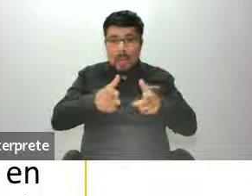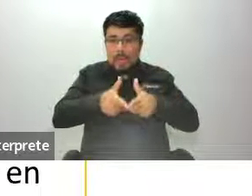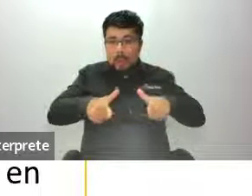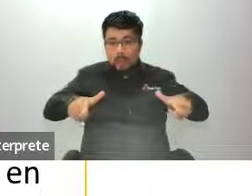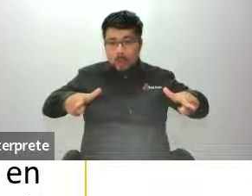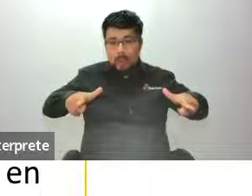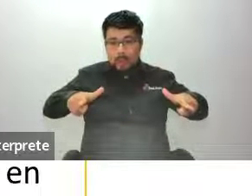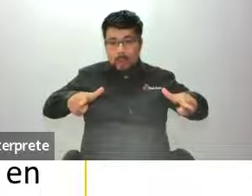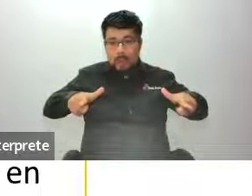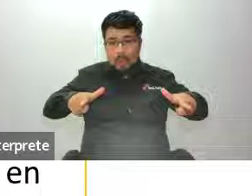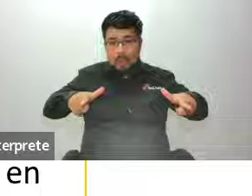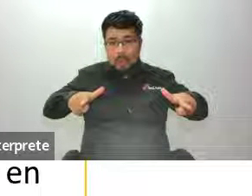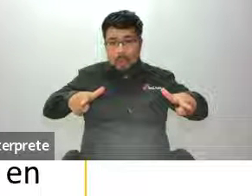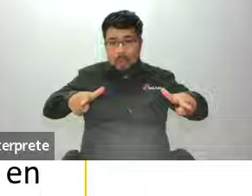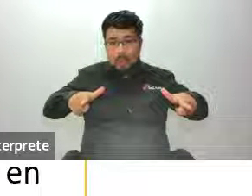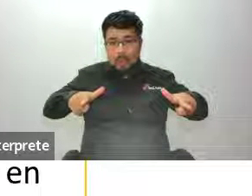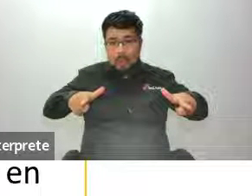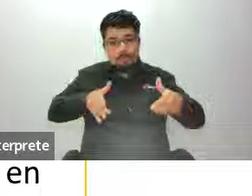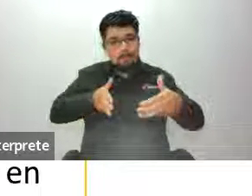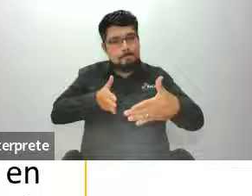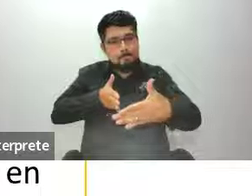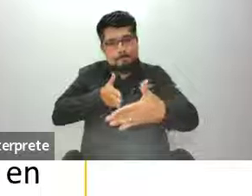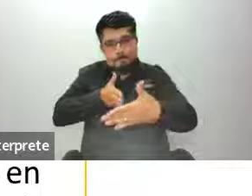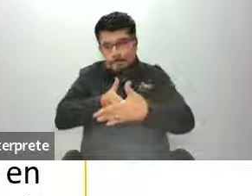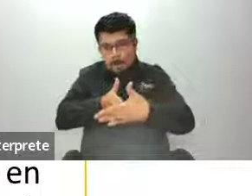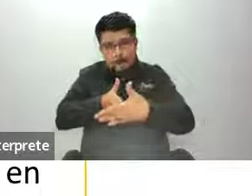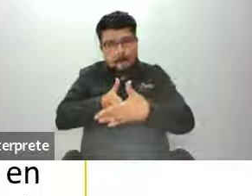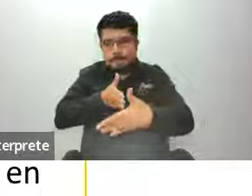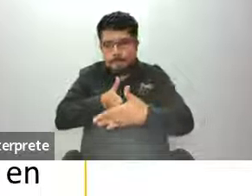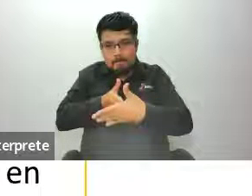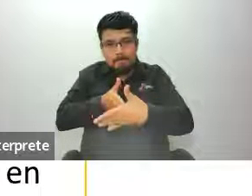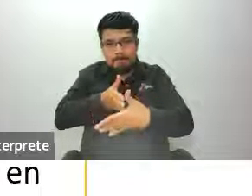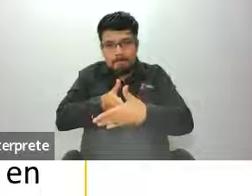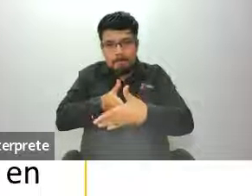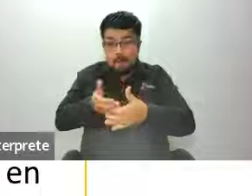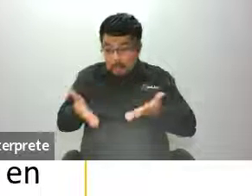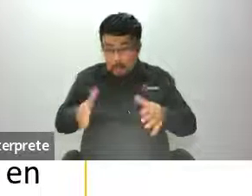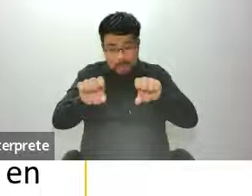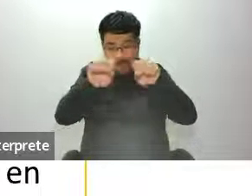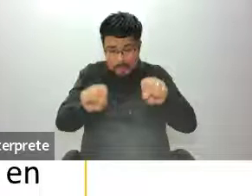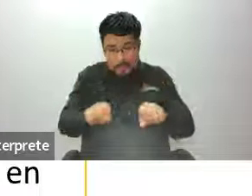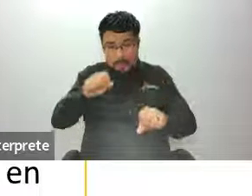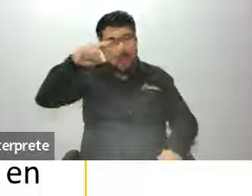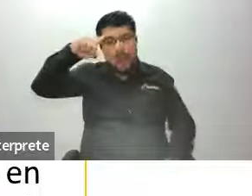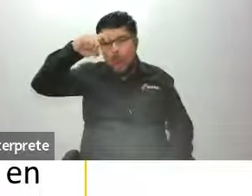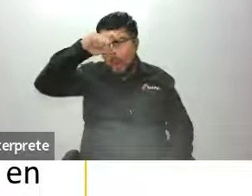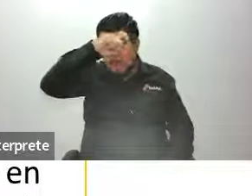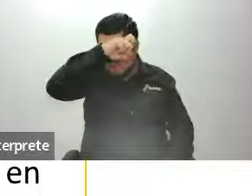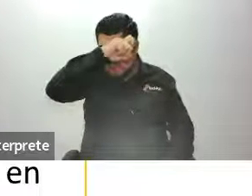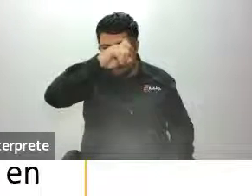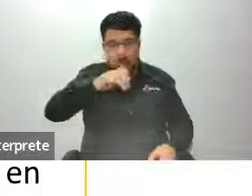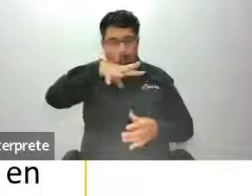sido deprivados de una lengua estable, es decir, de este sistema complejo que utiliza un grupo de